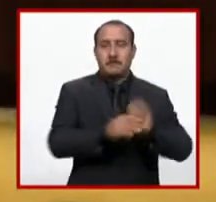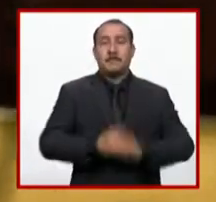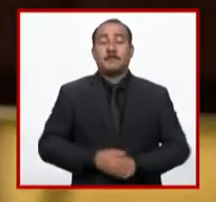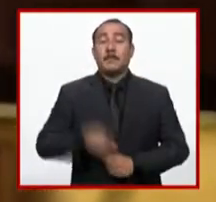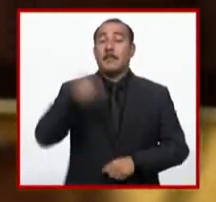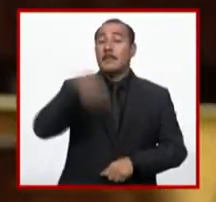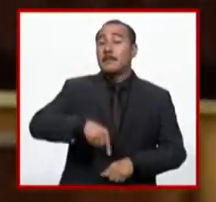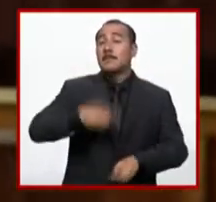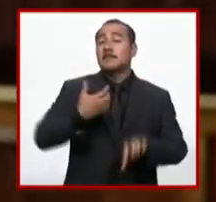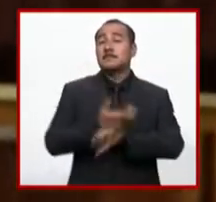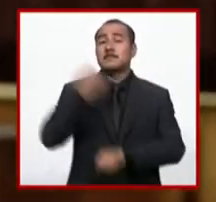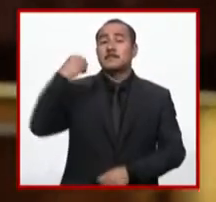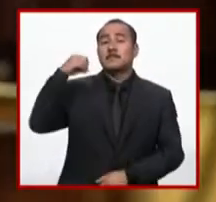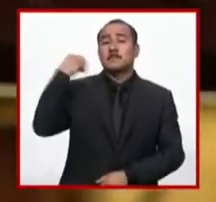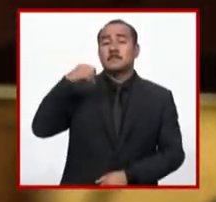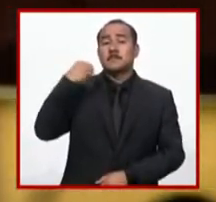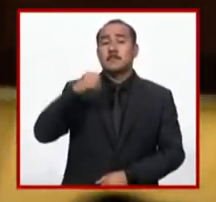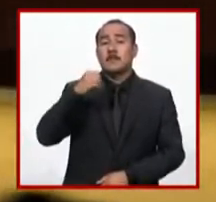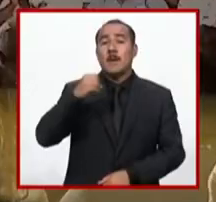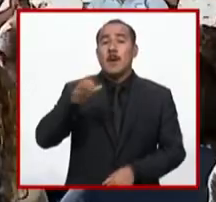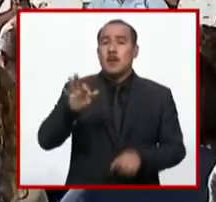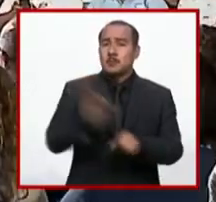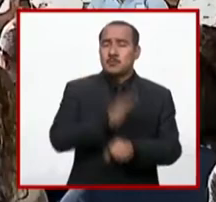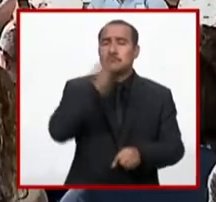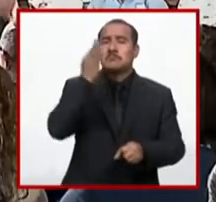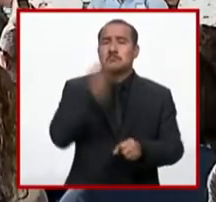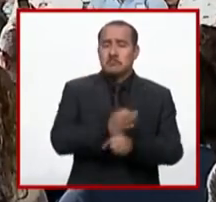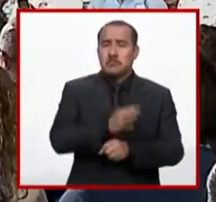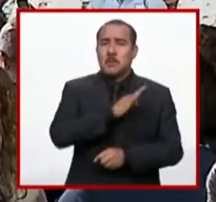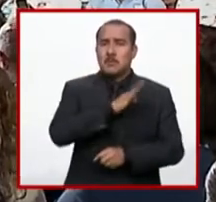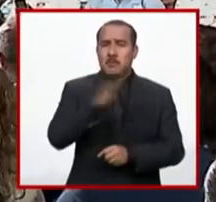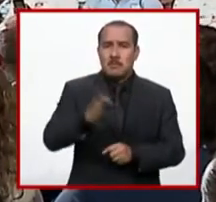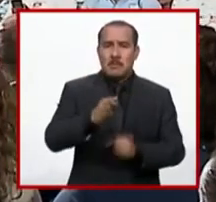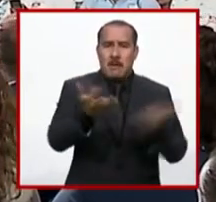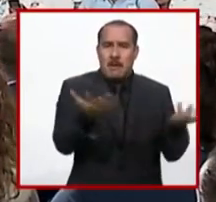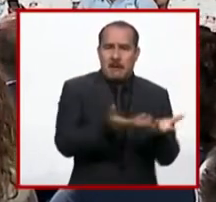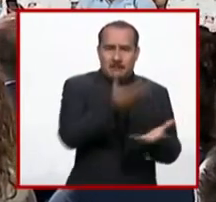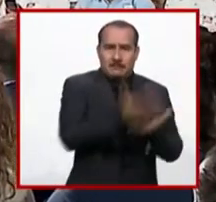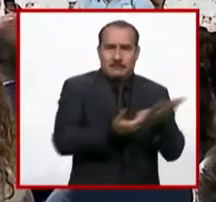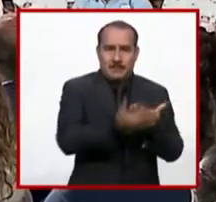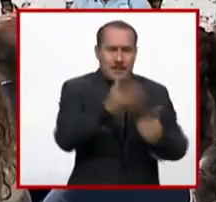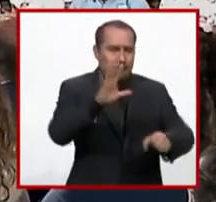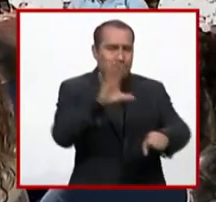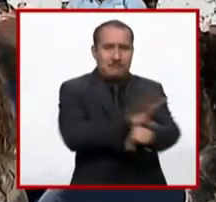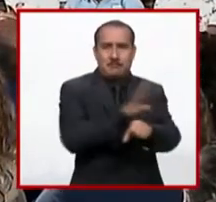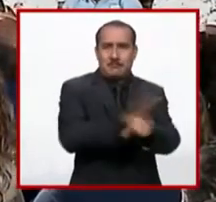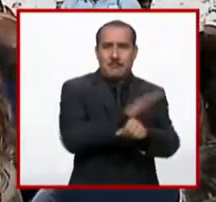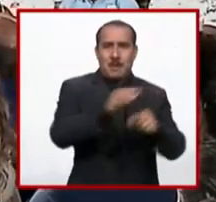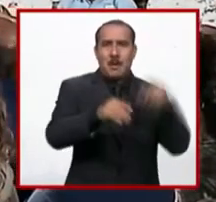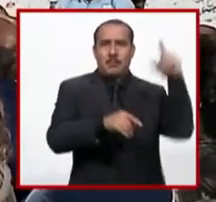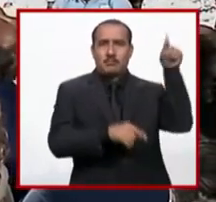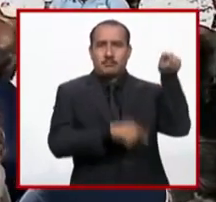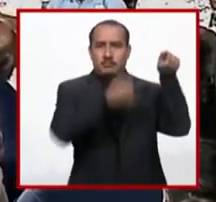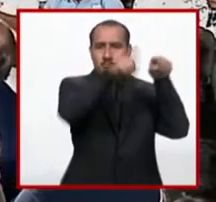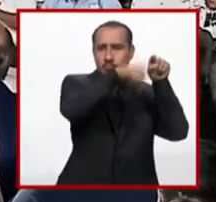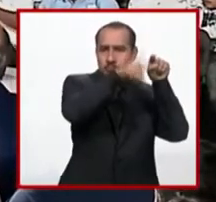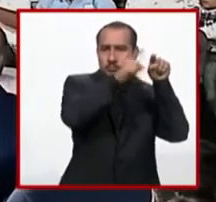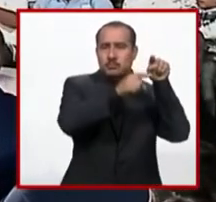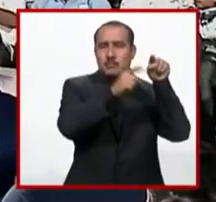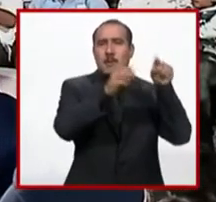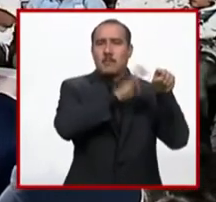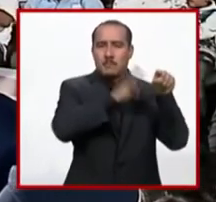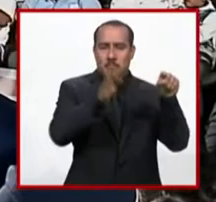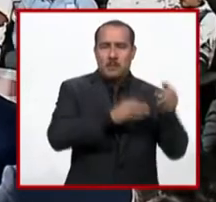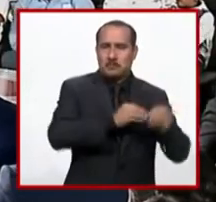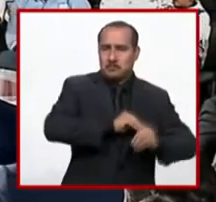estado que en sustentabilidad sigue siendo el que produce la mayor energía eólica del país